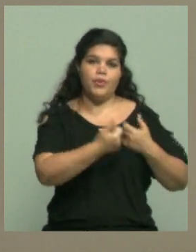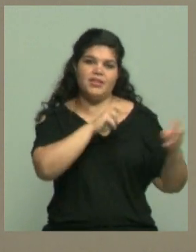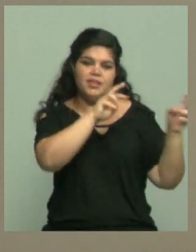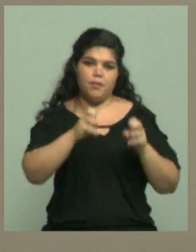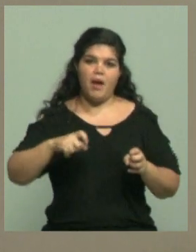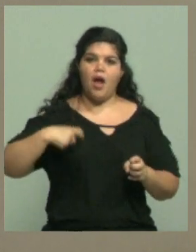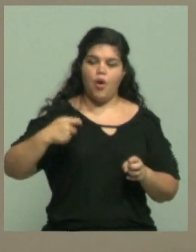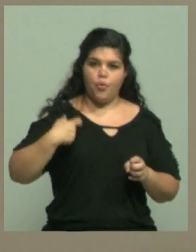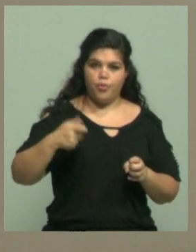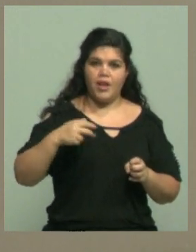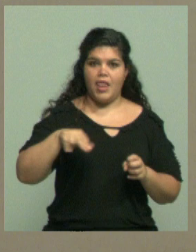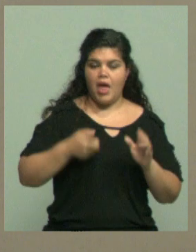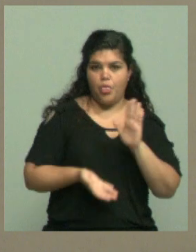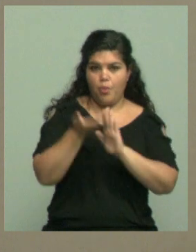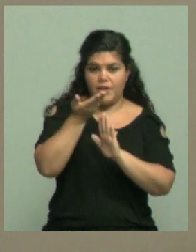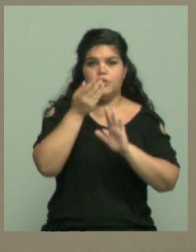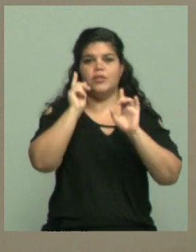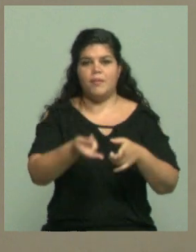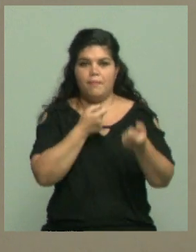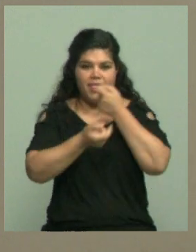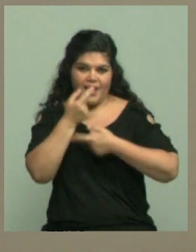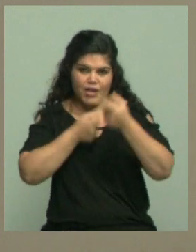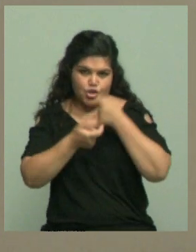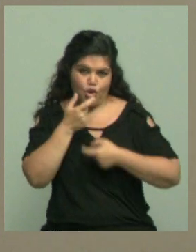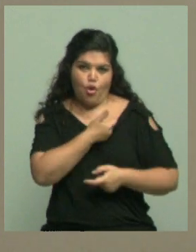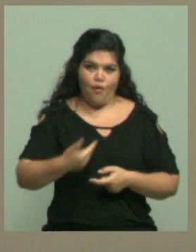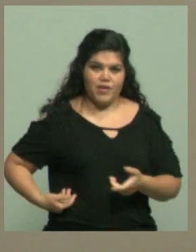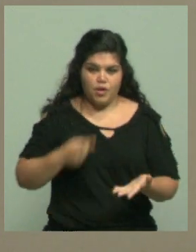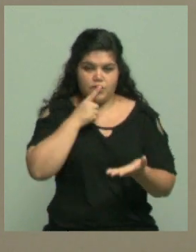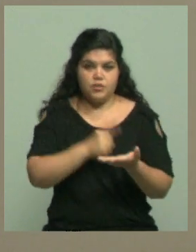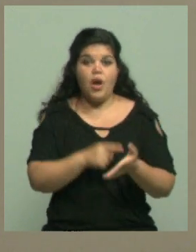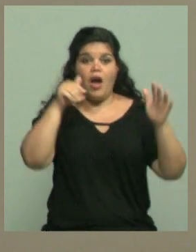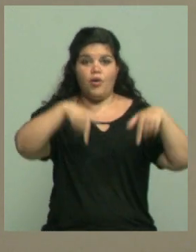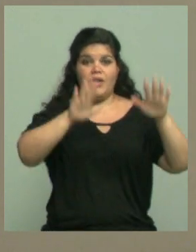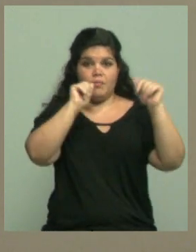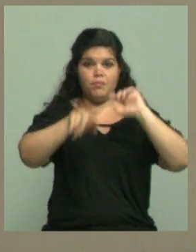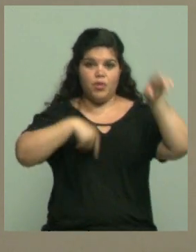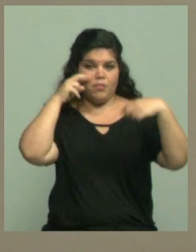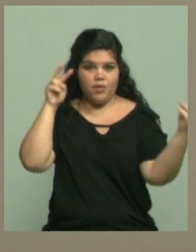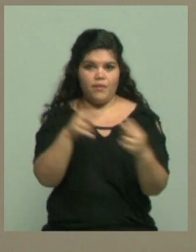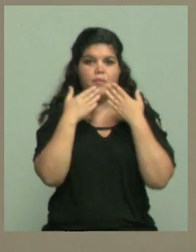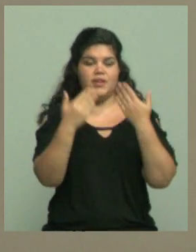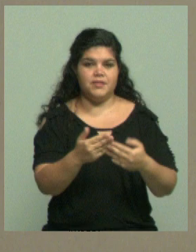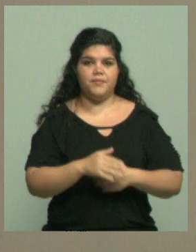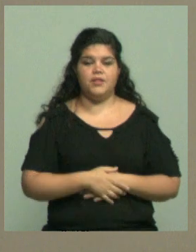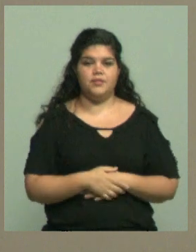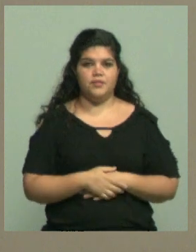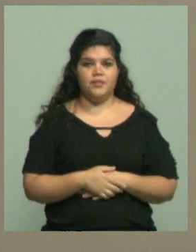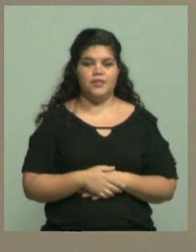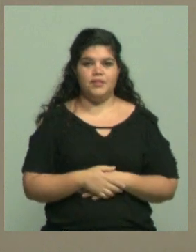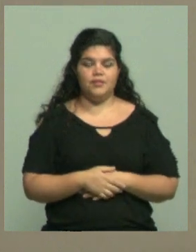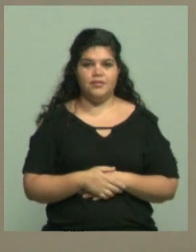en relación a los medicamentos. No queda tiempo para más, nos despedimos, será hasta la próxima edición de Apuntes. Muchas gracias.